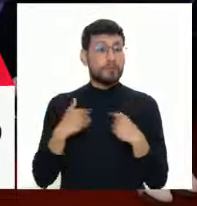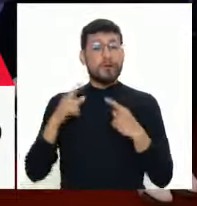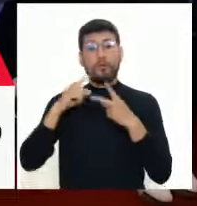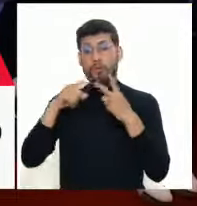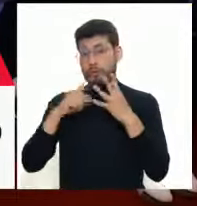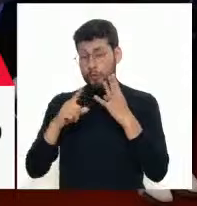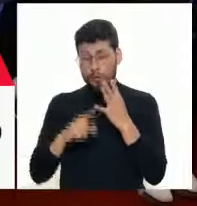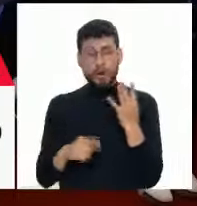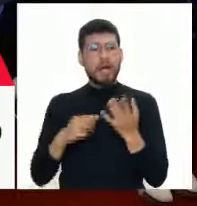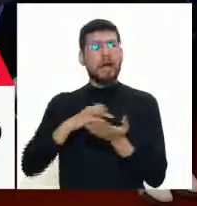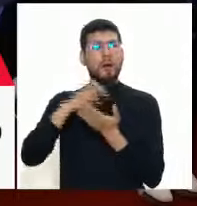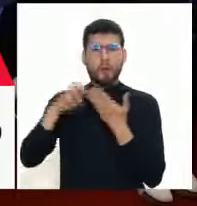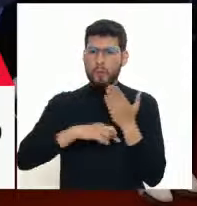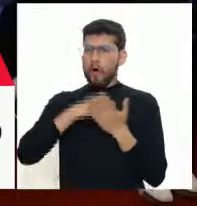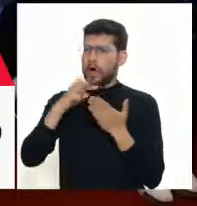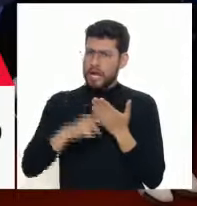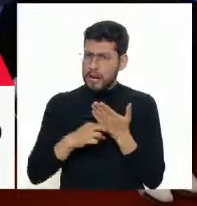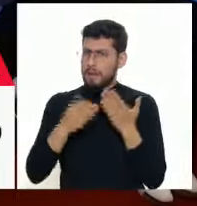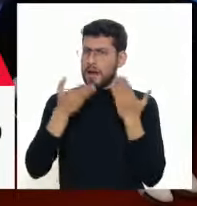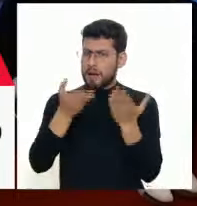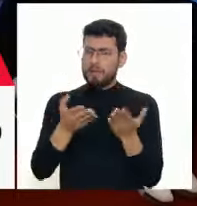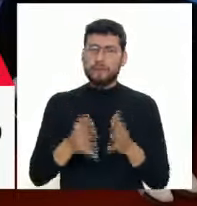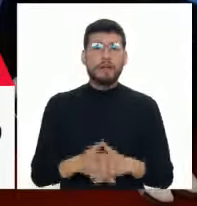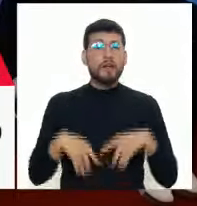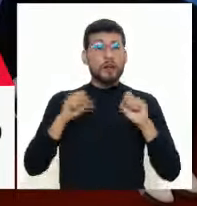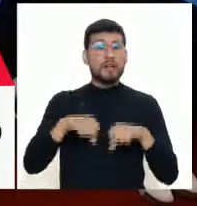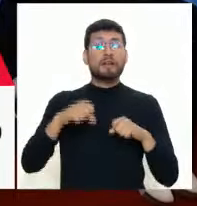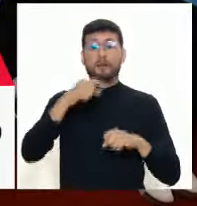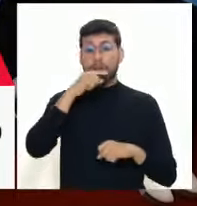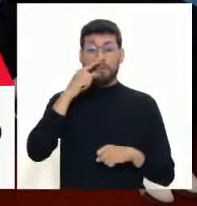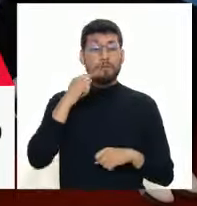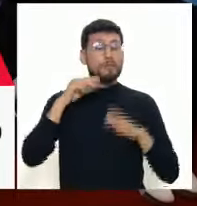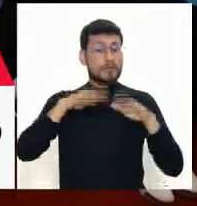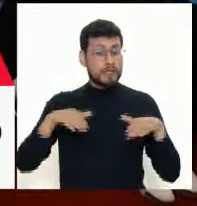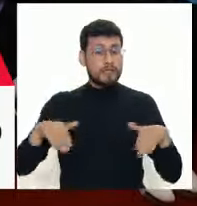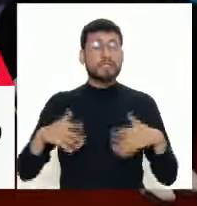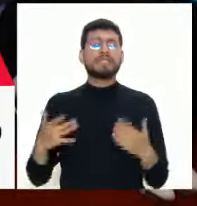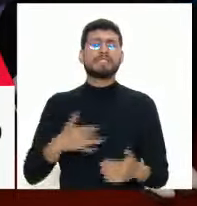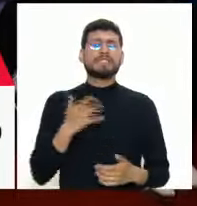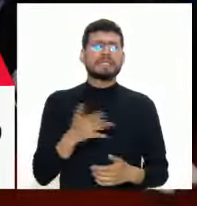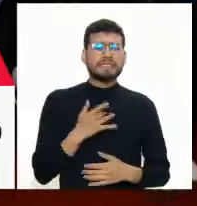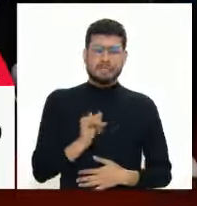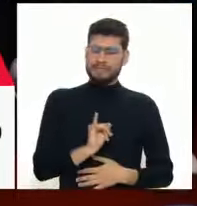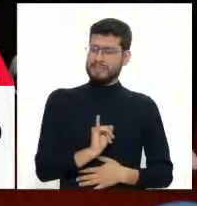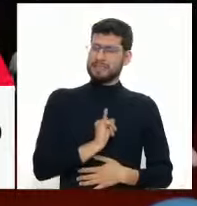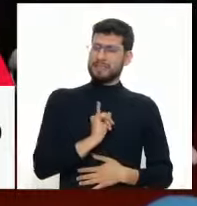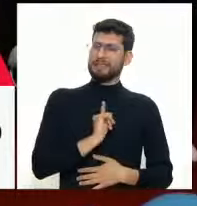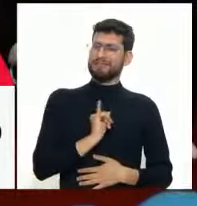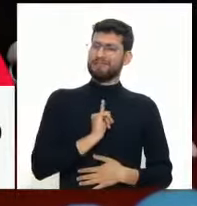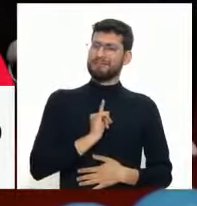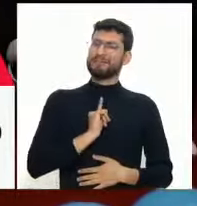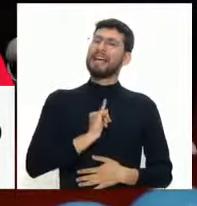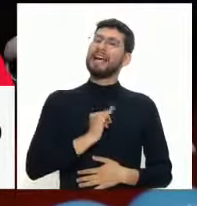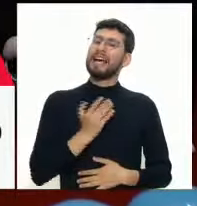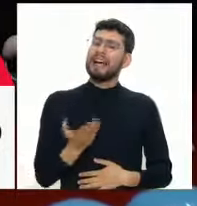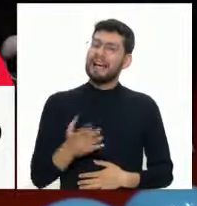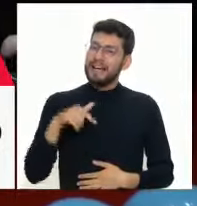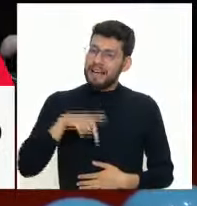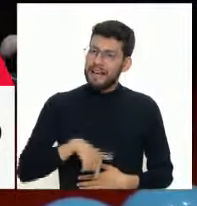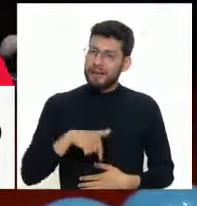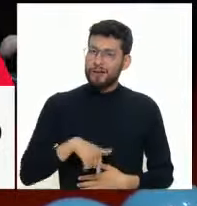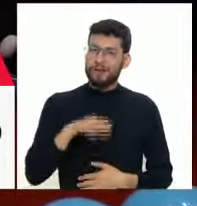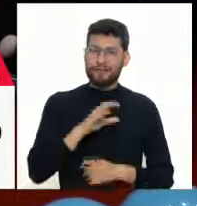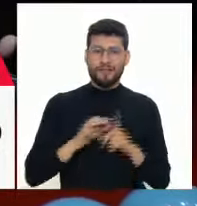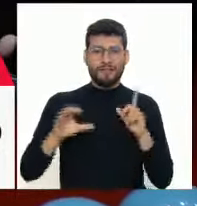serie de actividades para que los niños se sientan identificados con